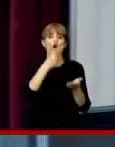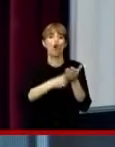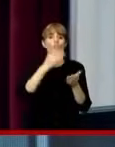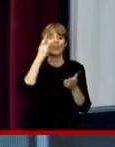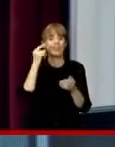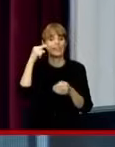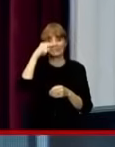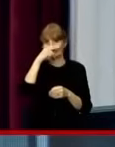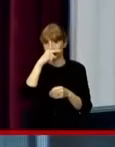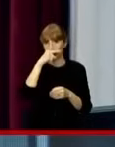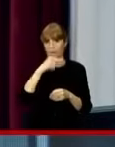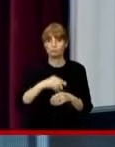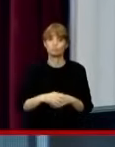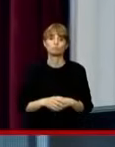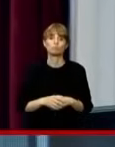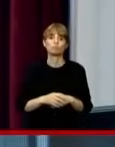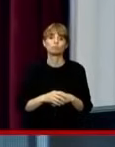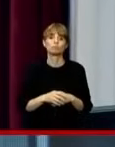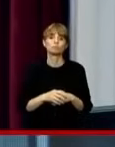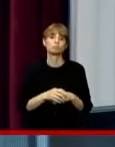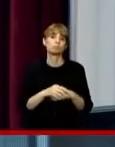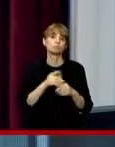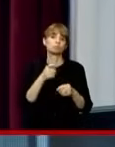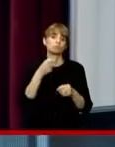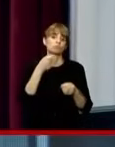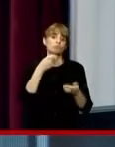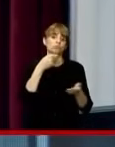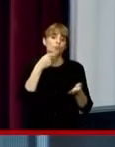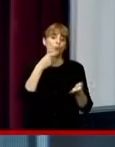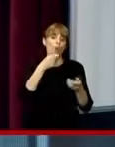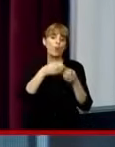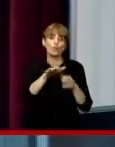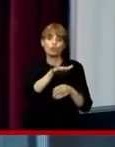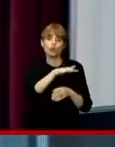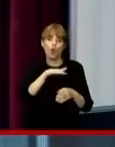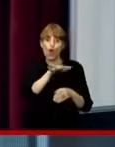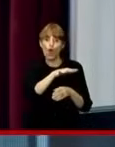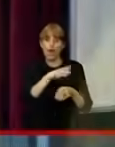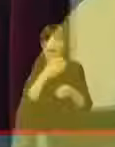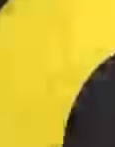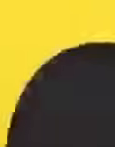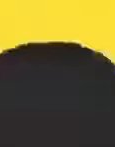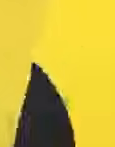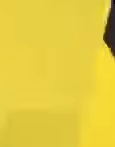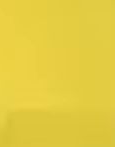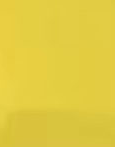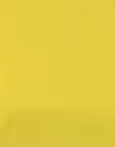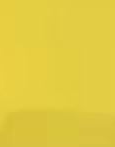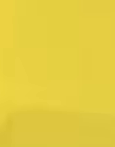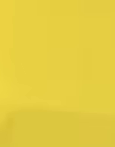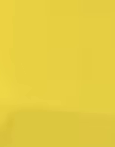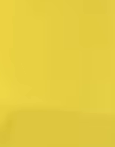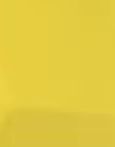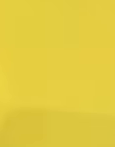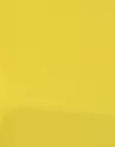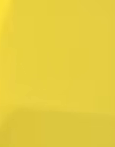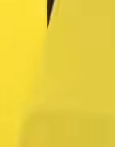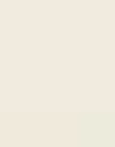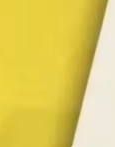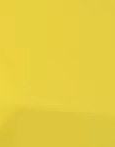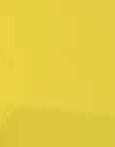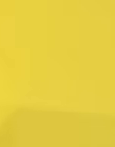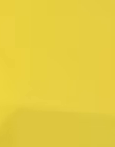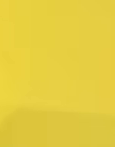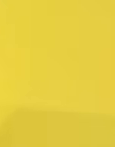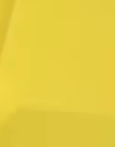la recorrida. ¿Sí? Dame la barrida, por favor, de último momento. Preocupante el dato que trae Darío